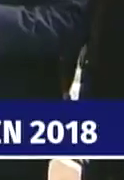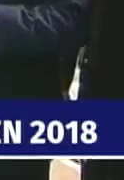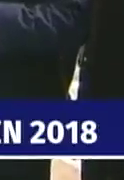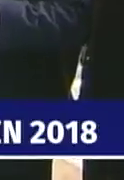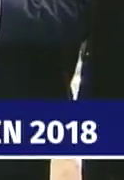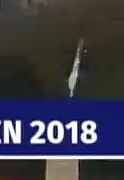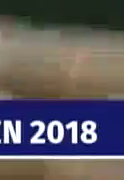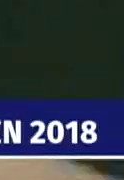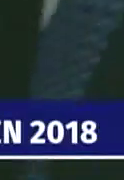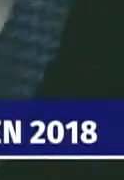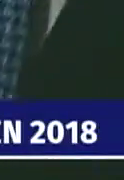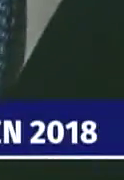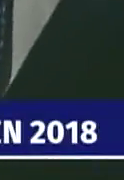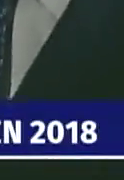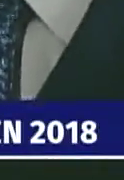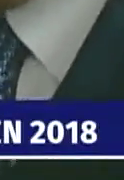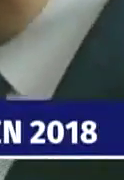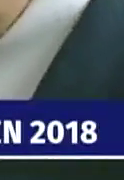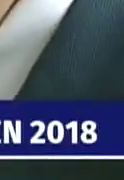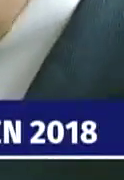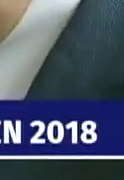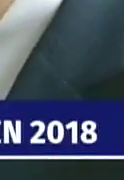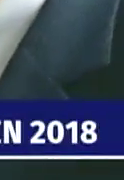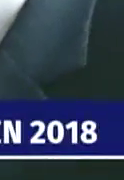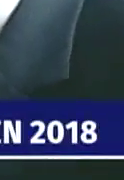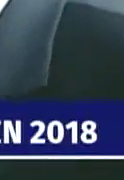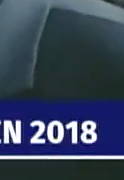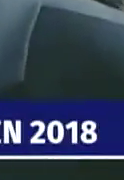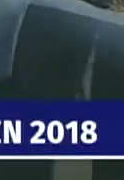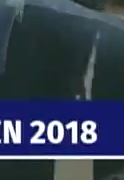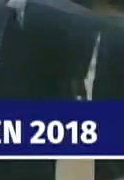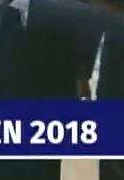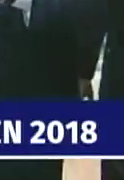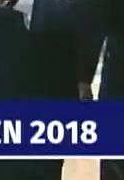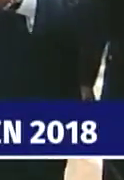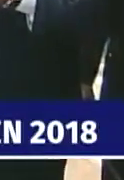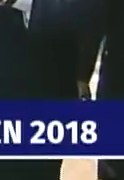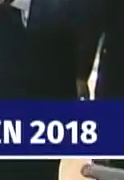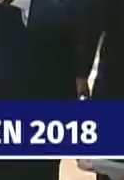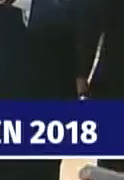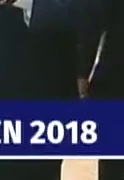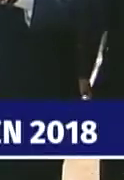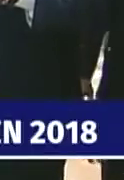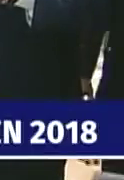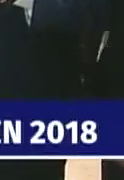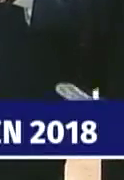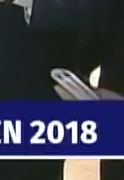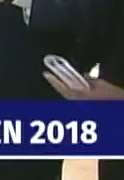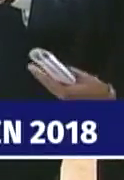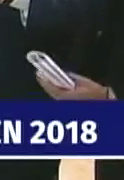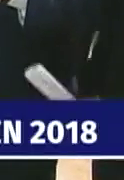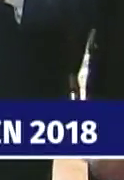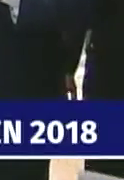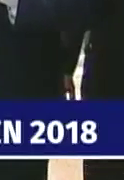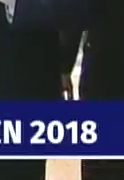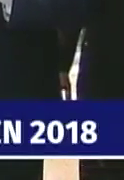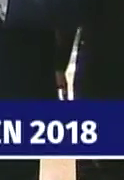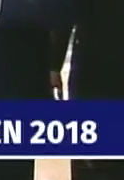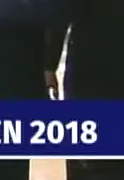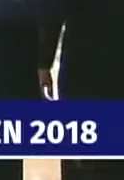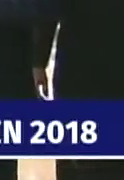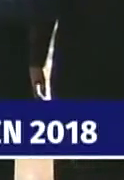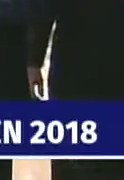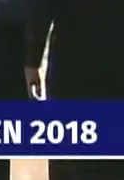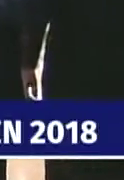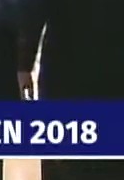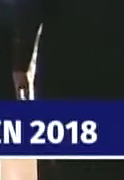realizando esta exhibición. Se trata de un postre turco y que además muy utilizado, data desde hace